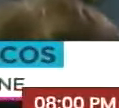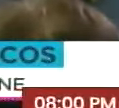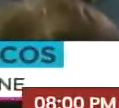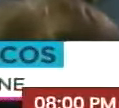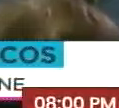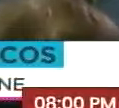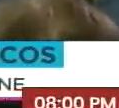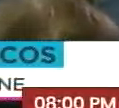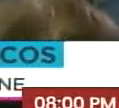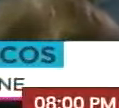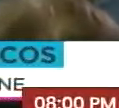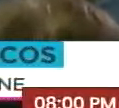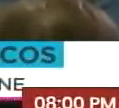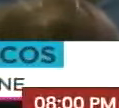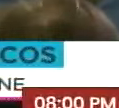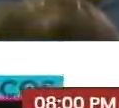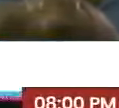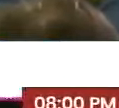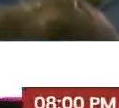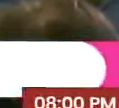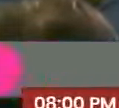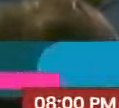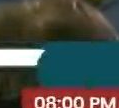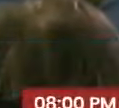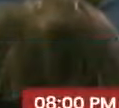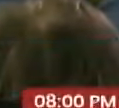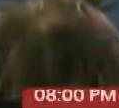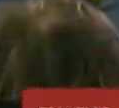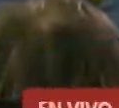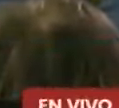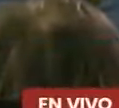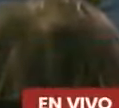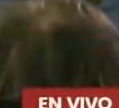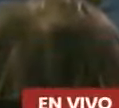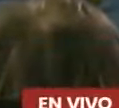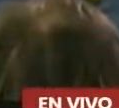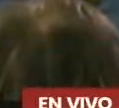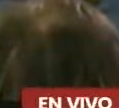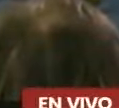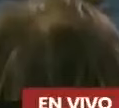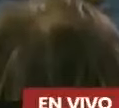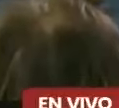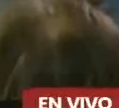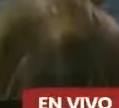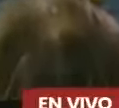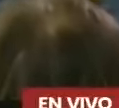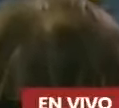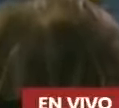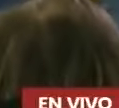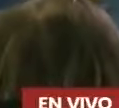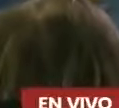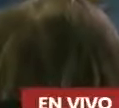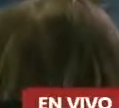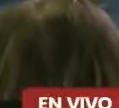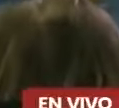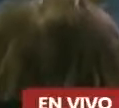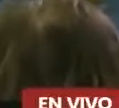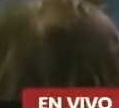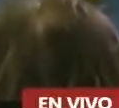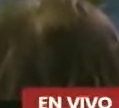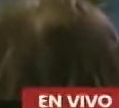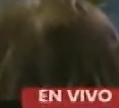dos retos. Uno era un robot autónomo, que el punto de toda la competencia era ayudar al canal de Panamá. Entonces el primer robot tenía